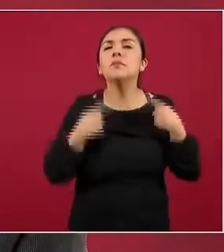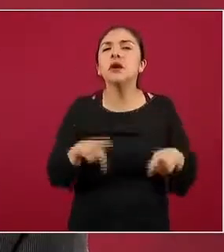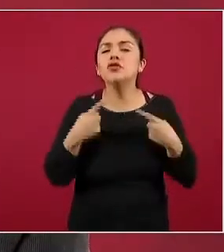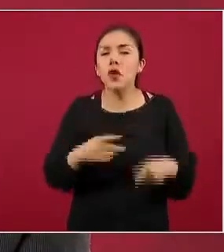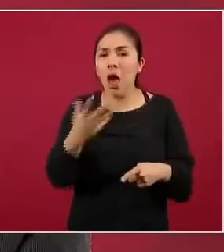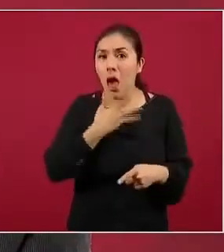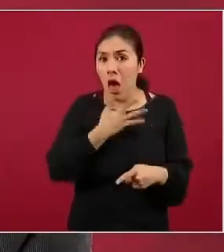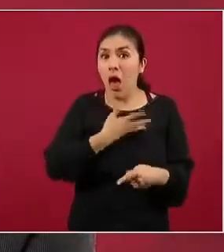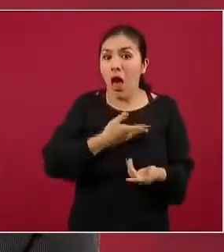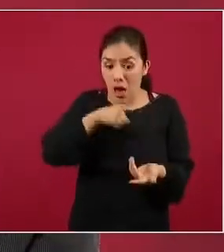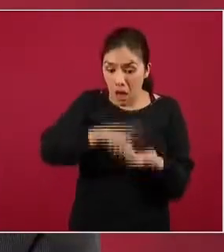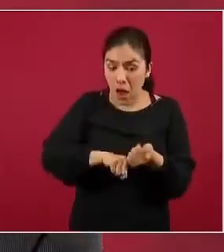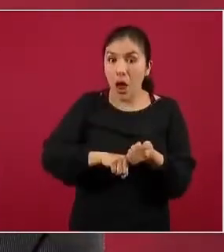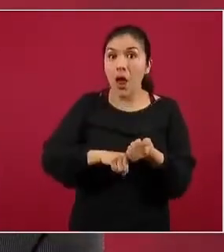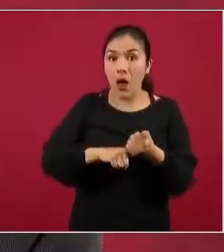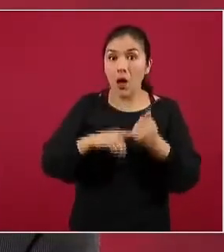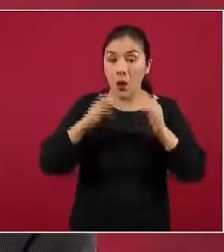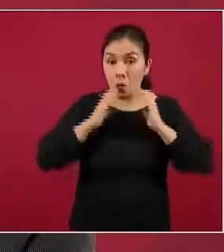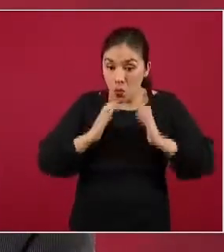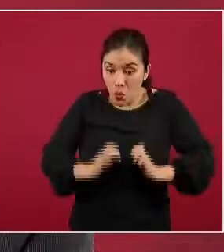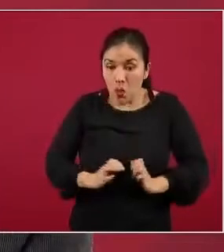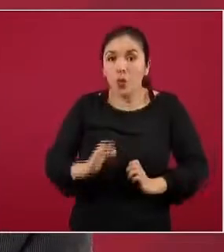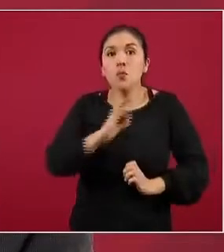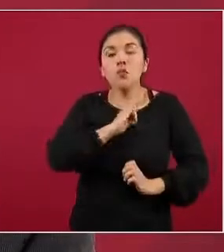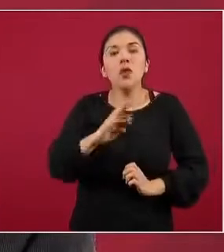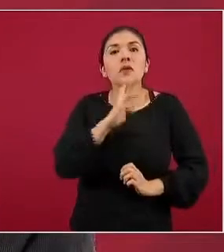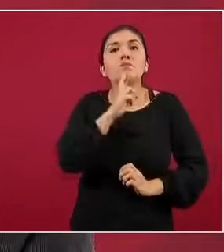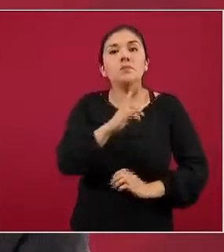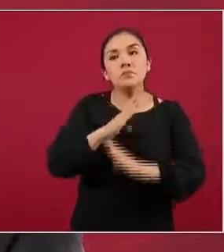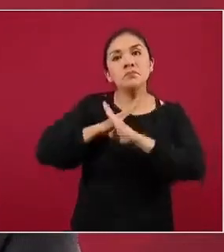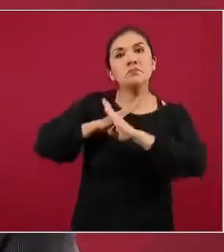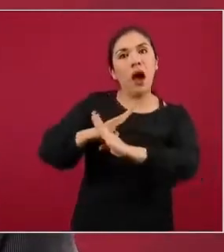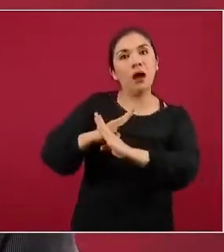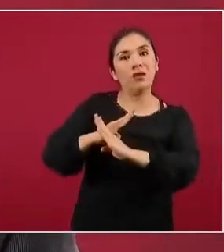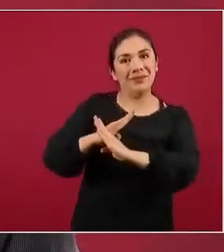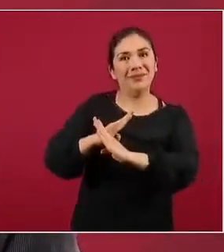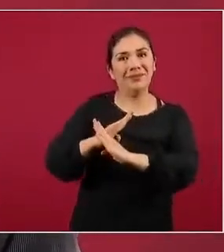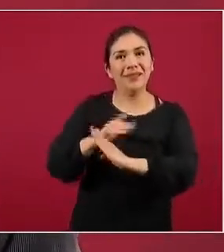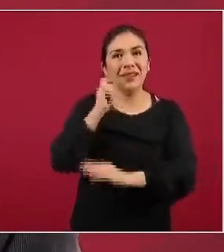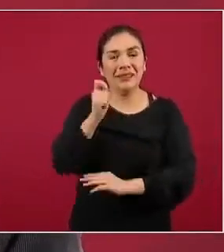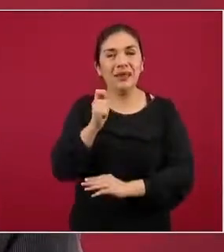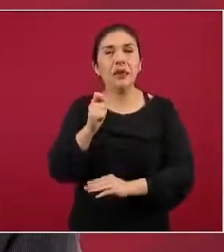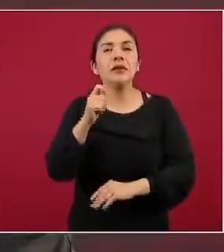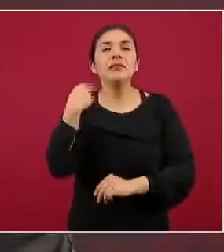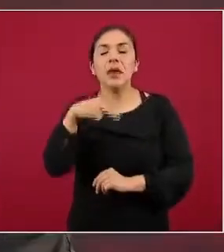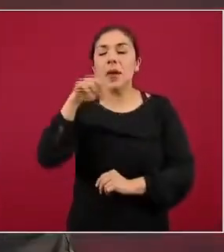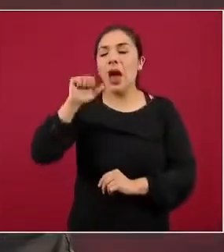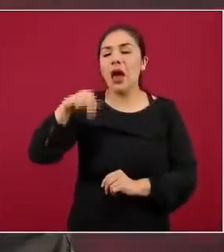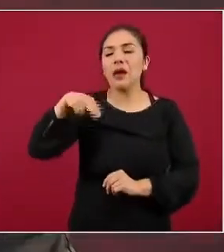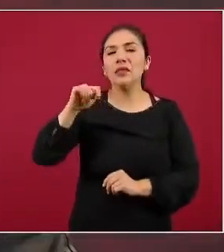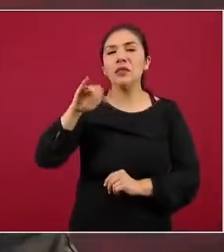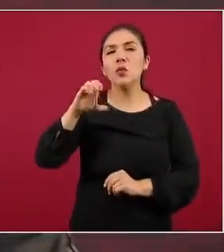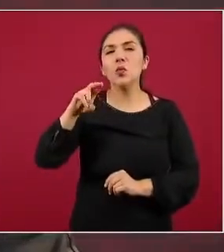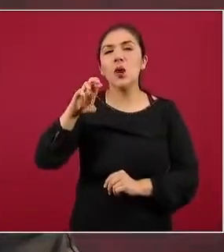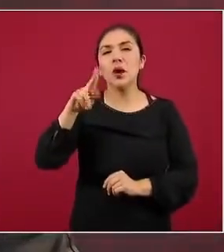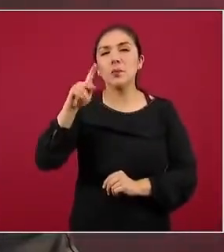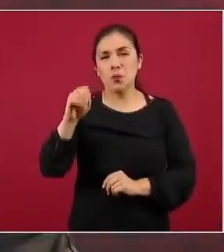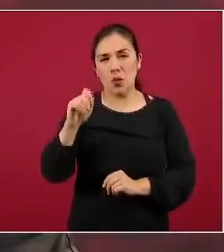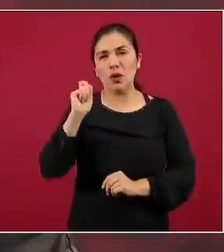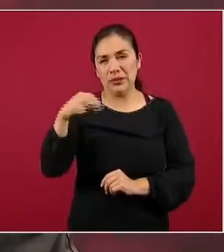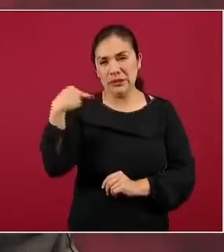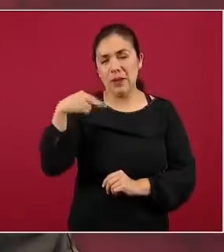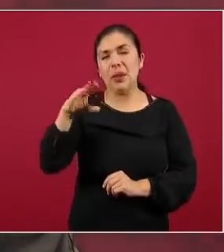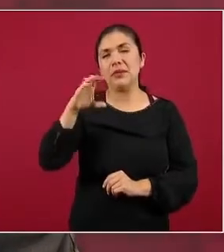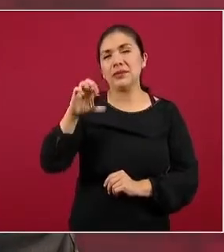que tienen una manifestación de la respuesta inmune, generalmente los anticuerpos. Esa es la que se llama